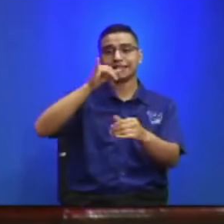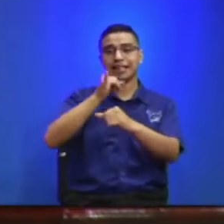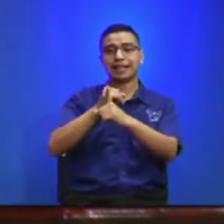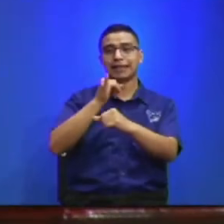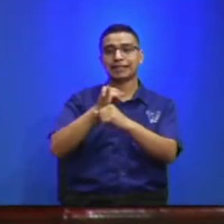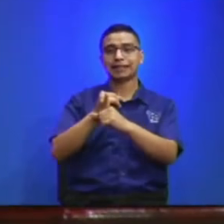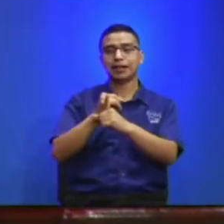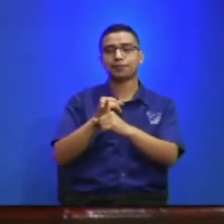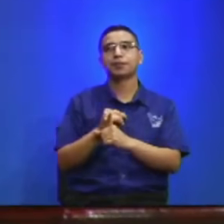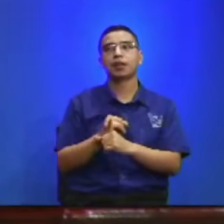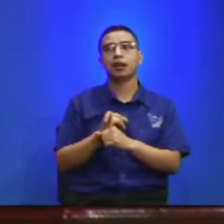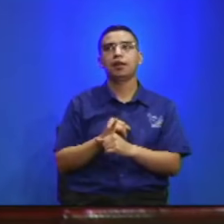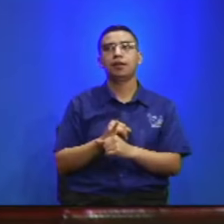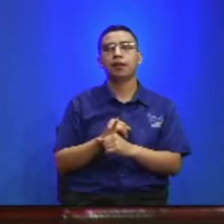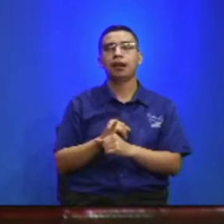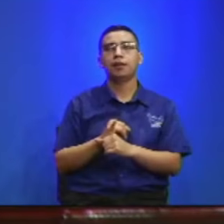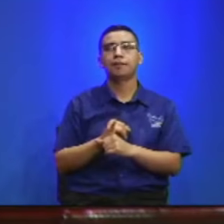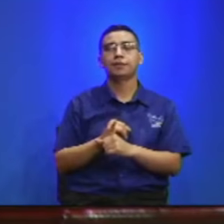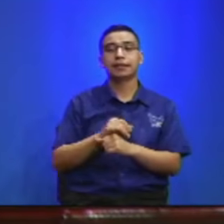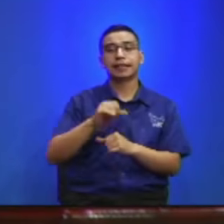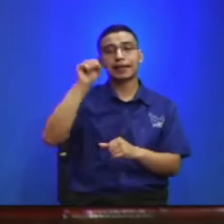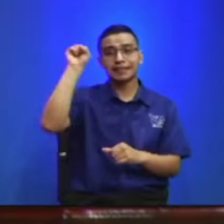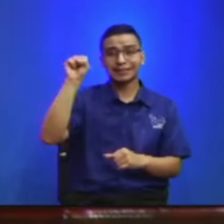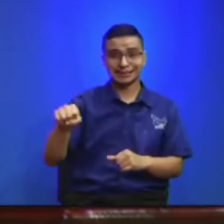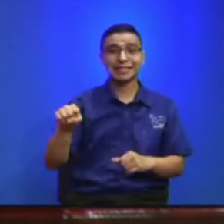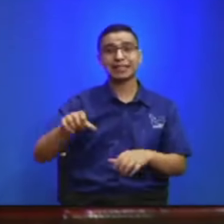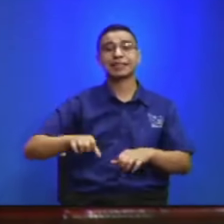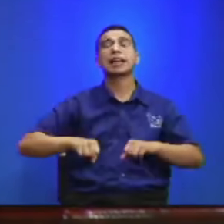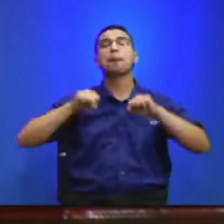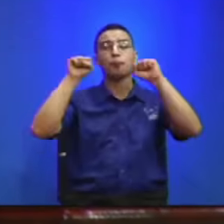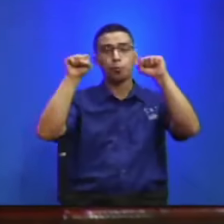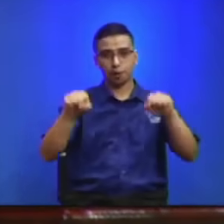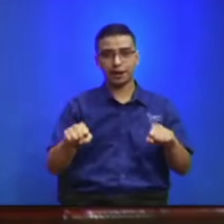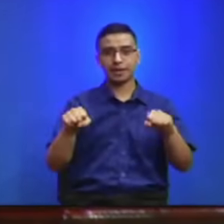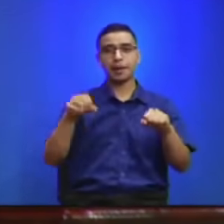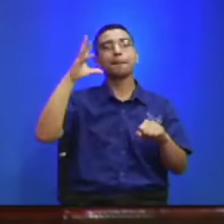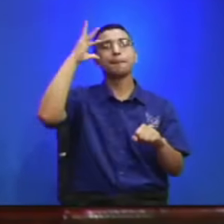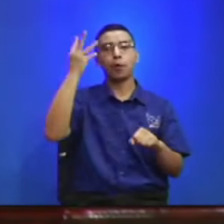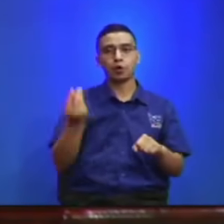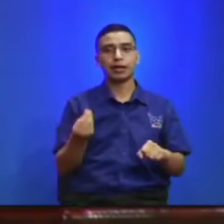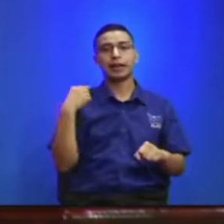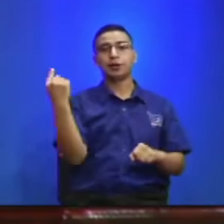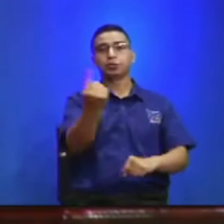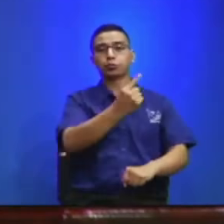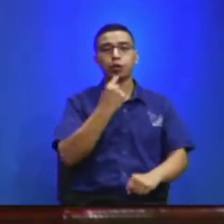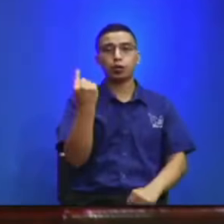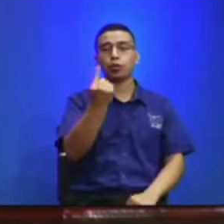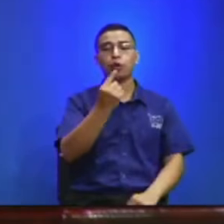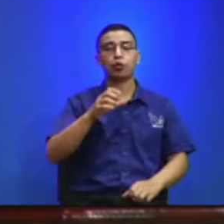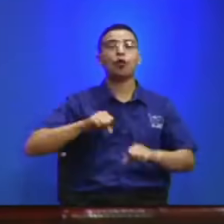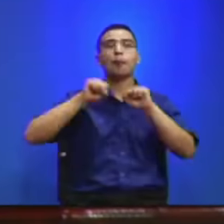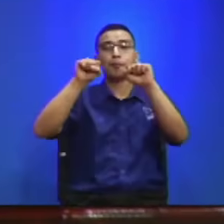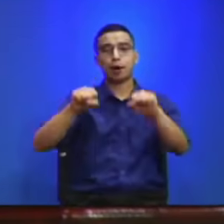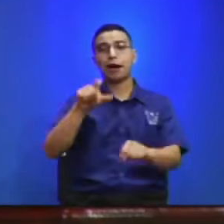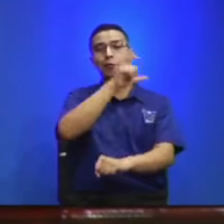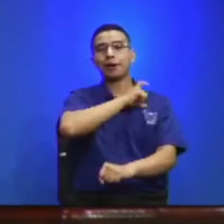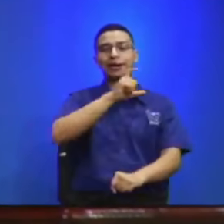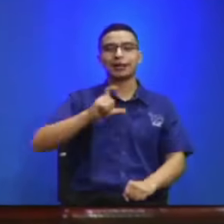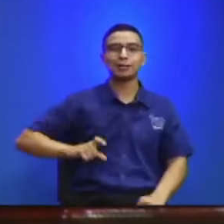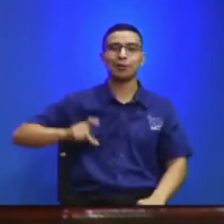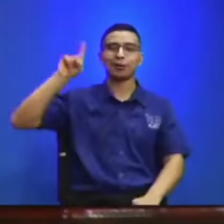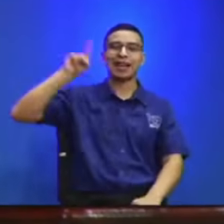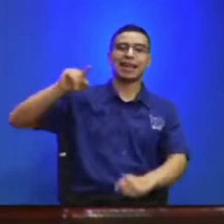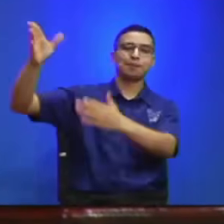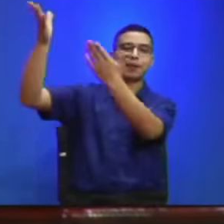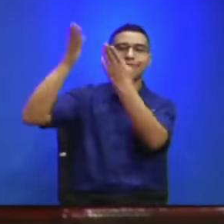tierra del sí se puede porque porque todo lo puedo en cristo que me